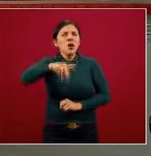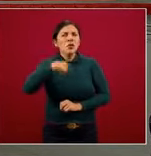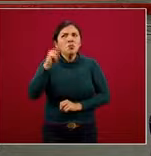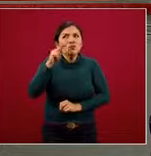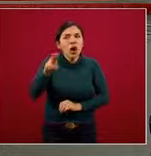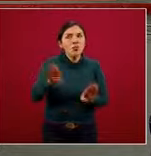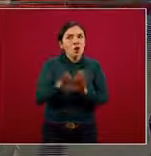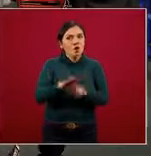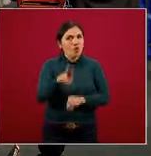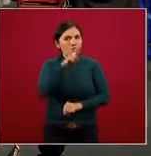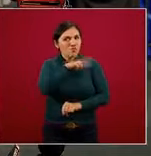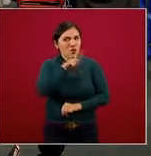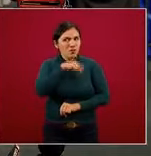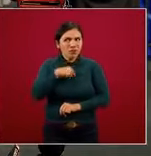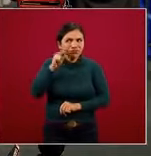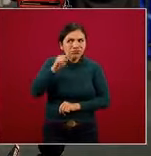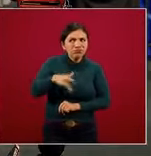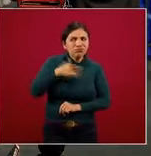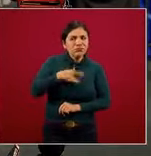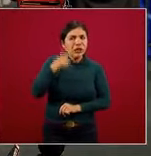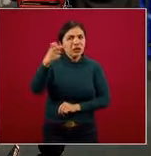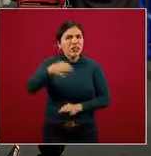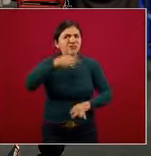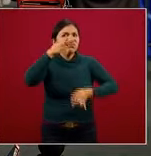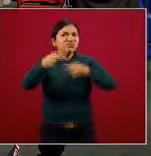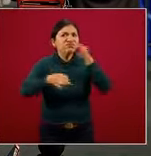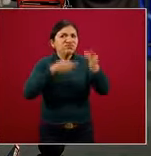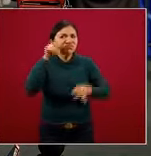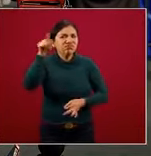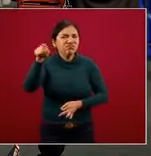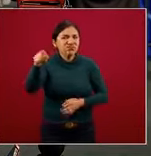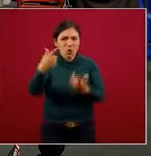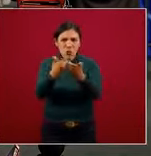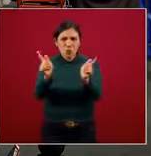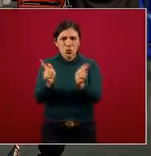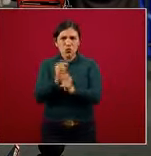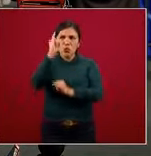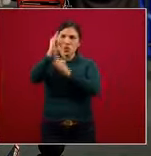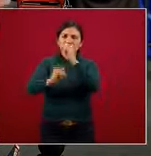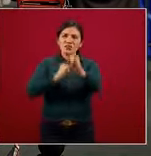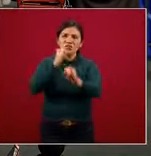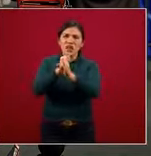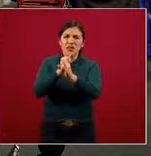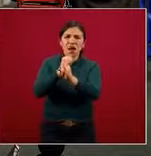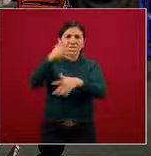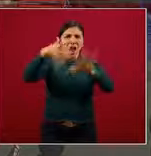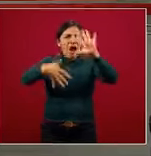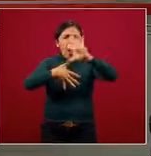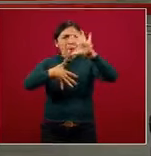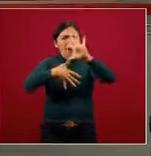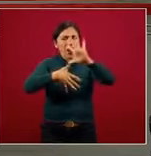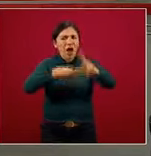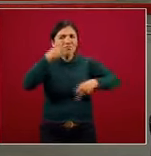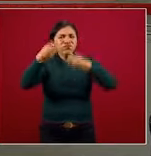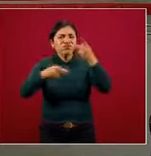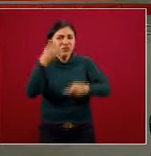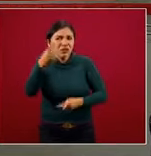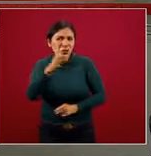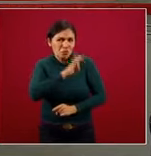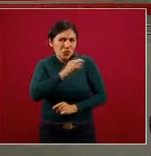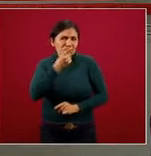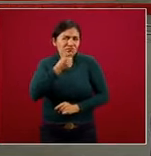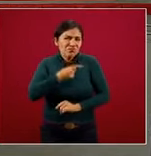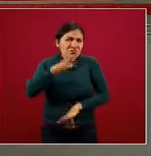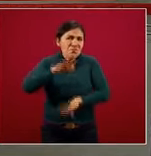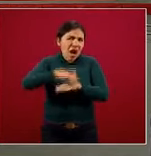poco preocupada toda esta advertencia que hace la comunidad internacional de las Américas al respecto, y si nos pudiera